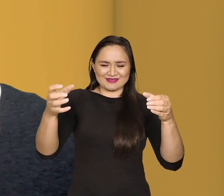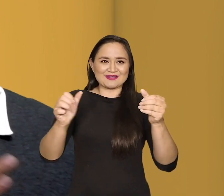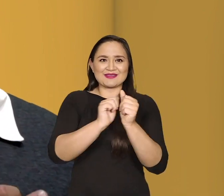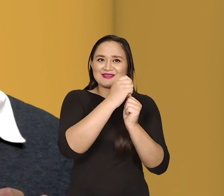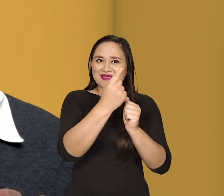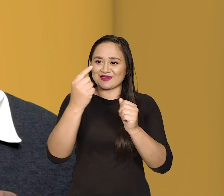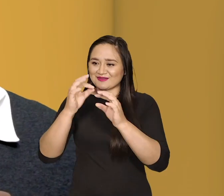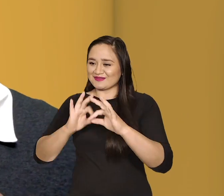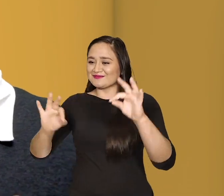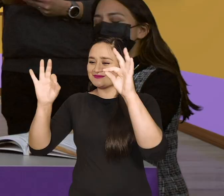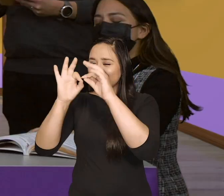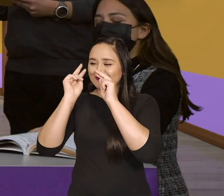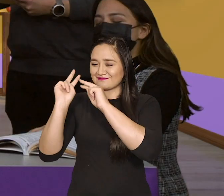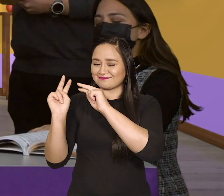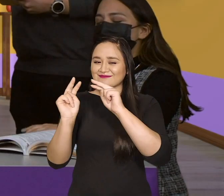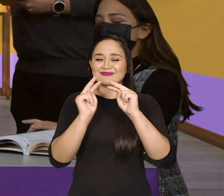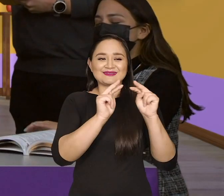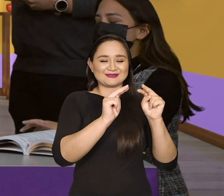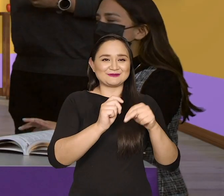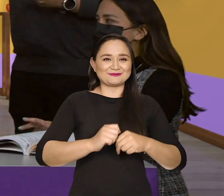de reconocerlo